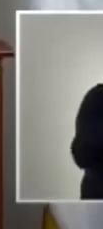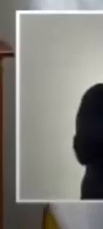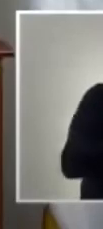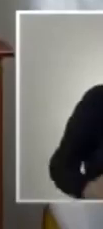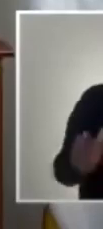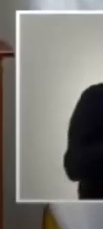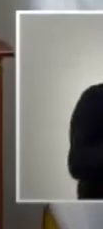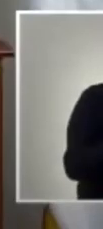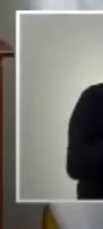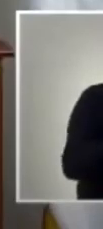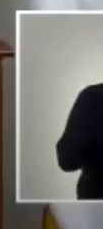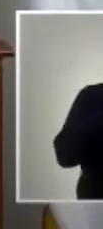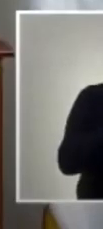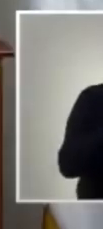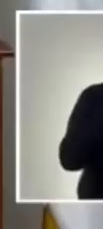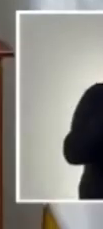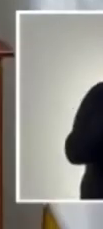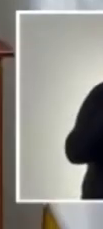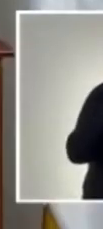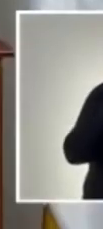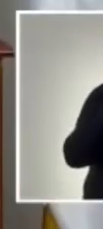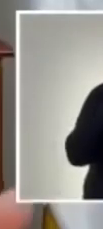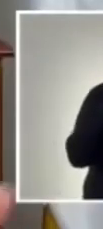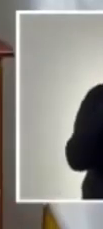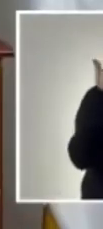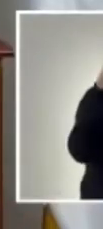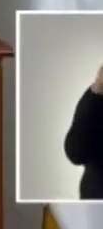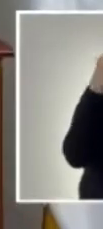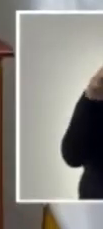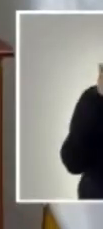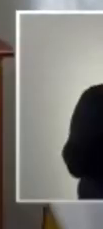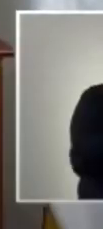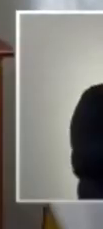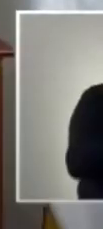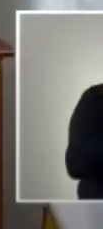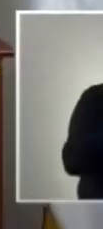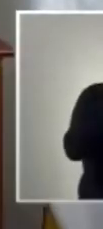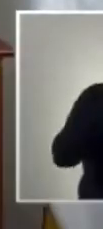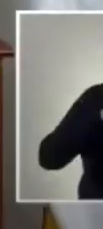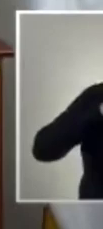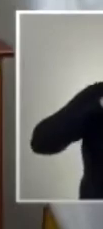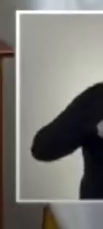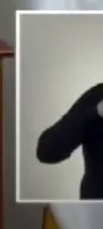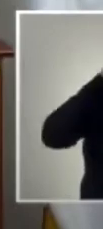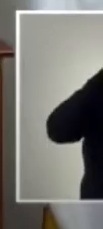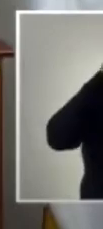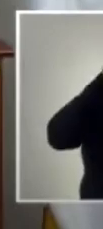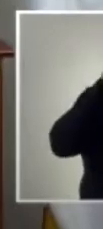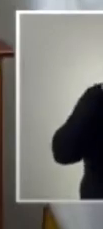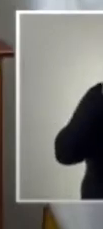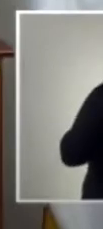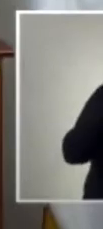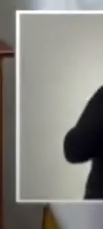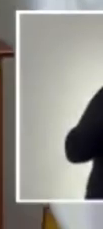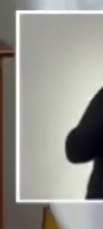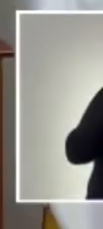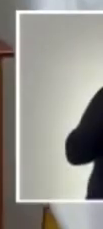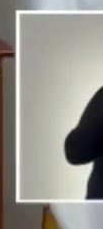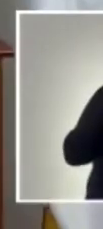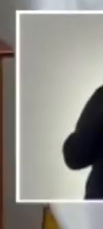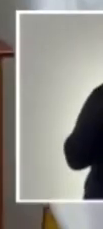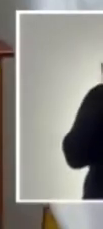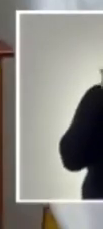Celebro esta acción impulsada por la Secretaría de Relaciones Exteriores, liderada por el canciller Marcelo